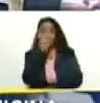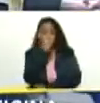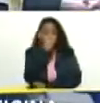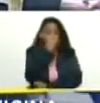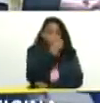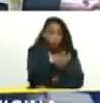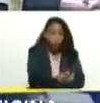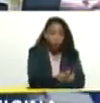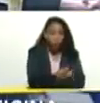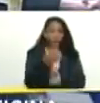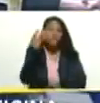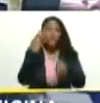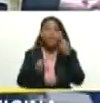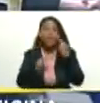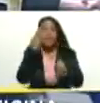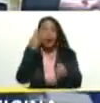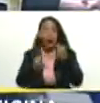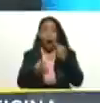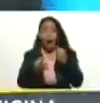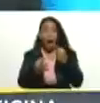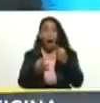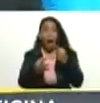del fiscal Karim Kam.